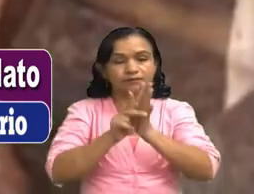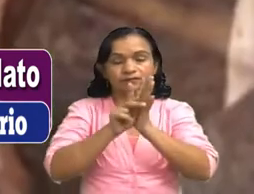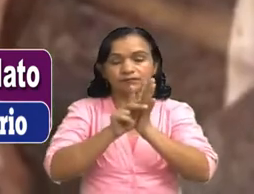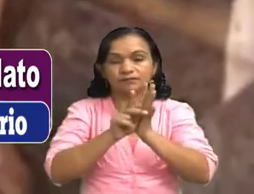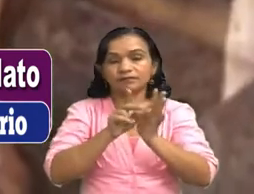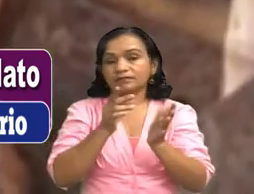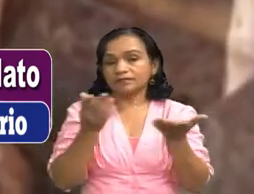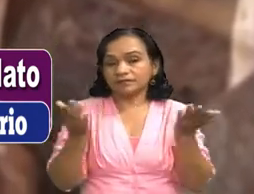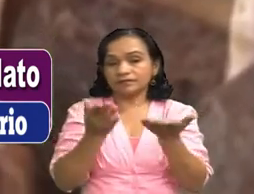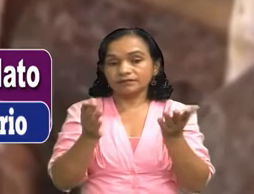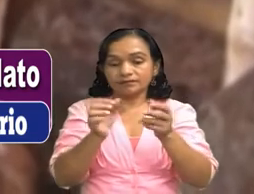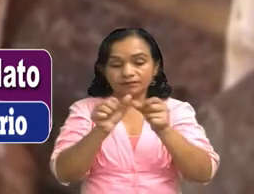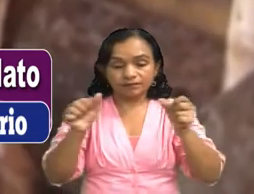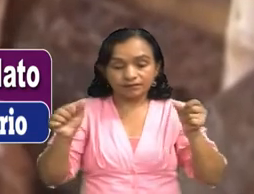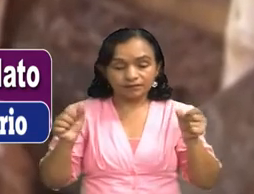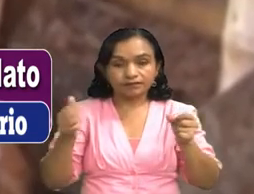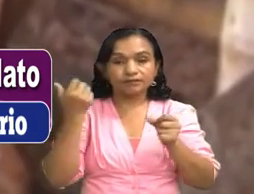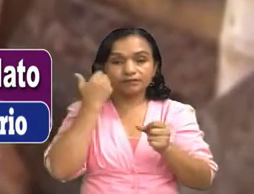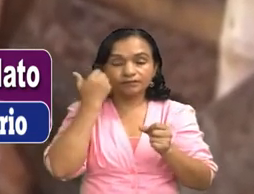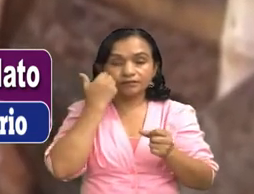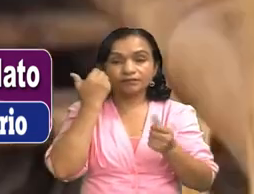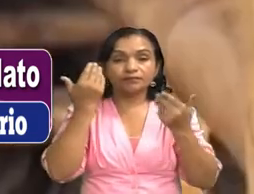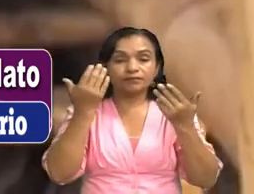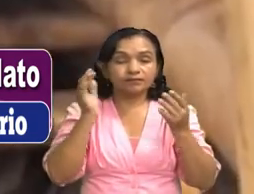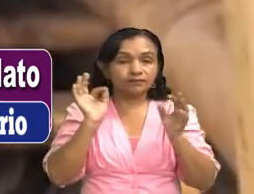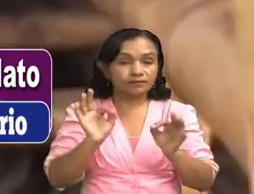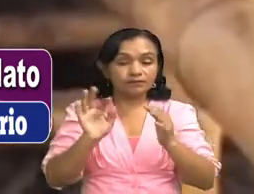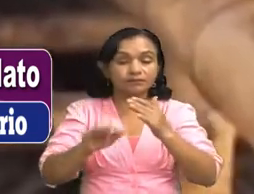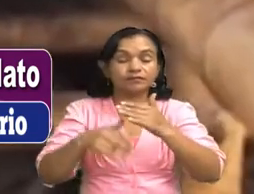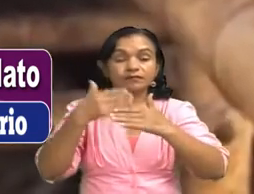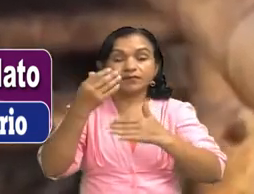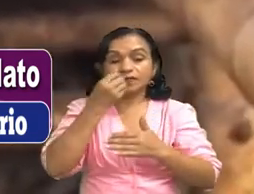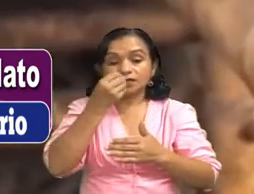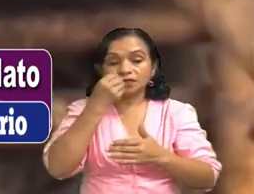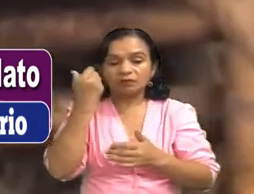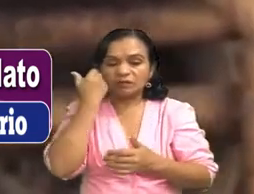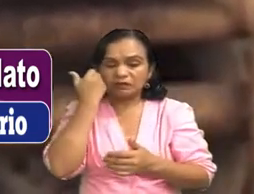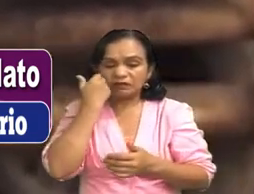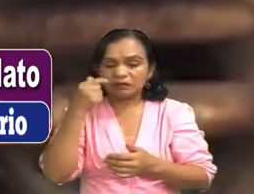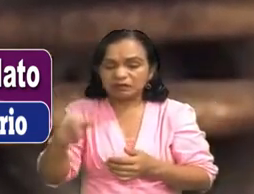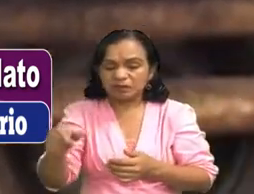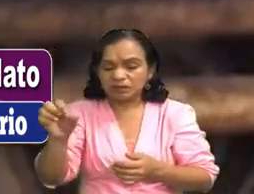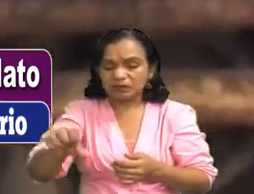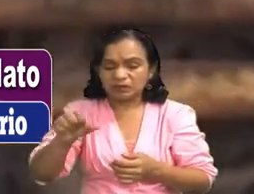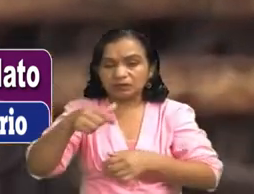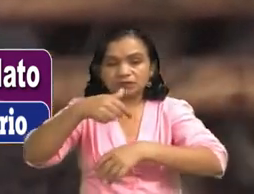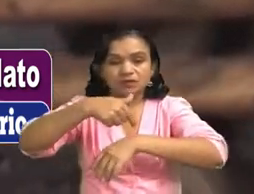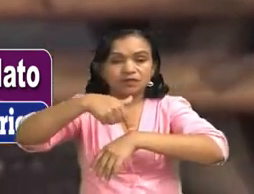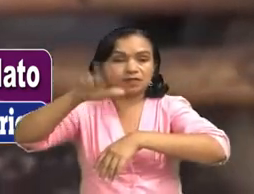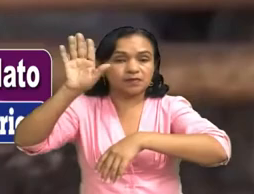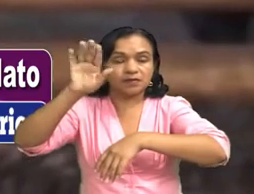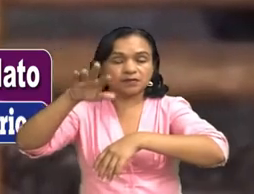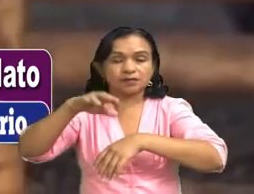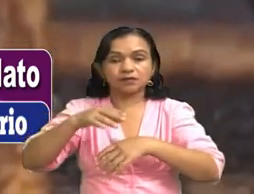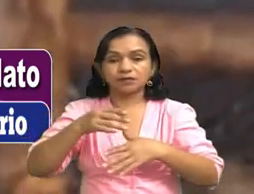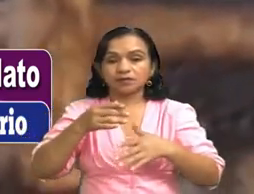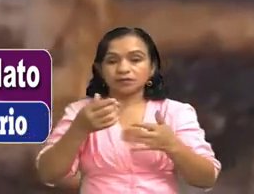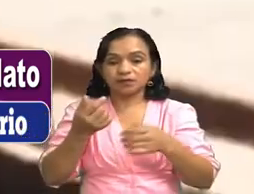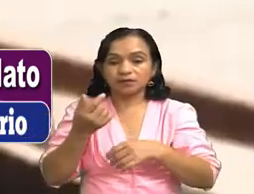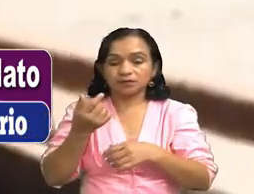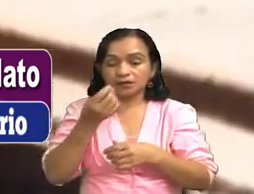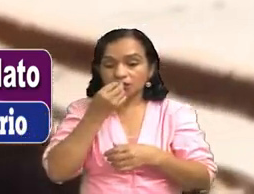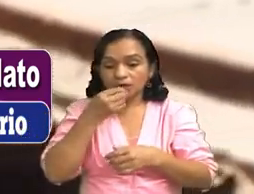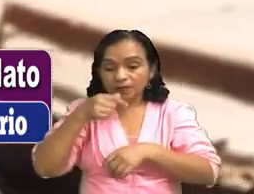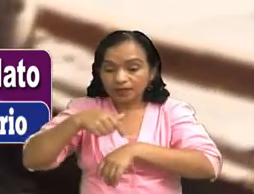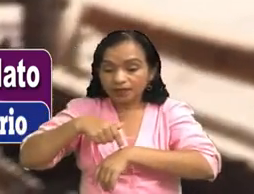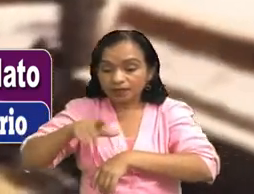vencido. Por el bienestar animal, porque nos exigen los organismos también del mundo. Entonces no le puedes dar un alimento vencido, pues